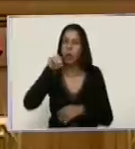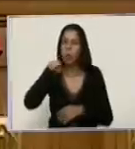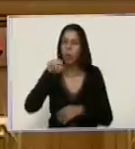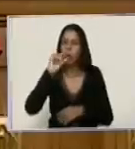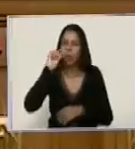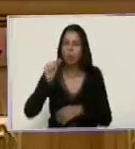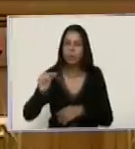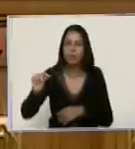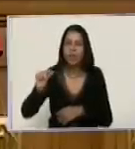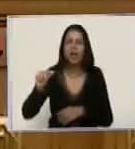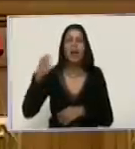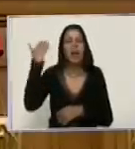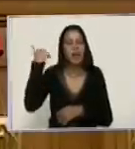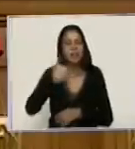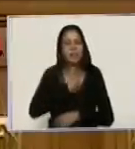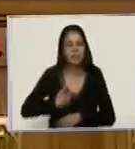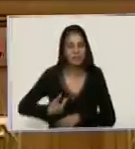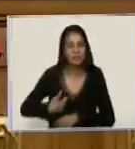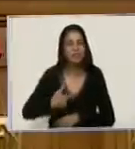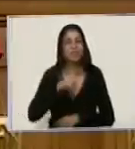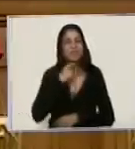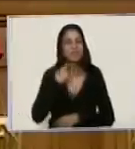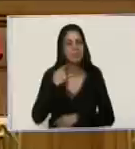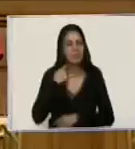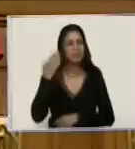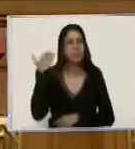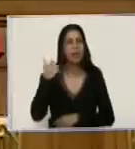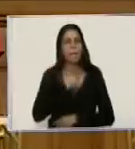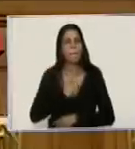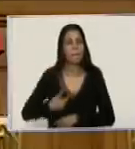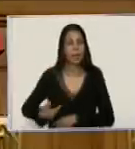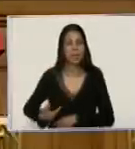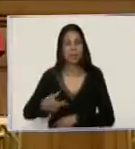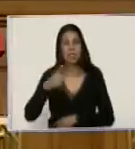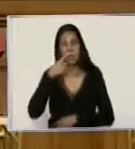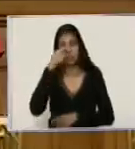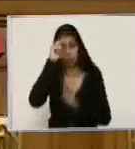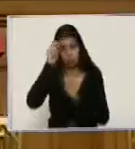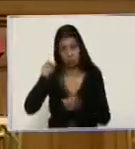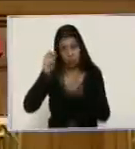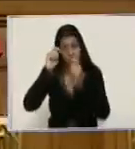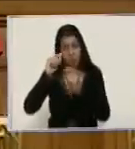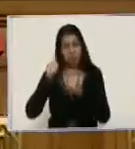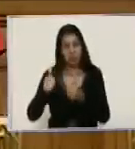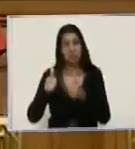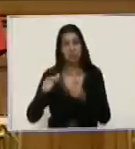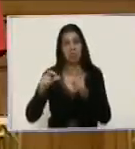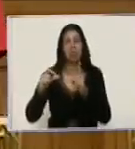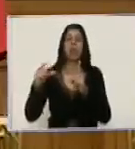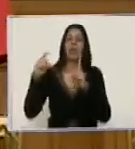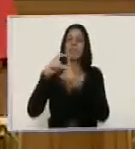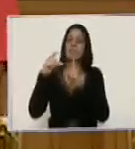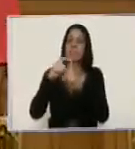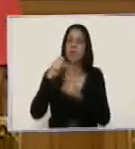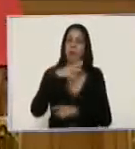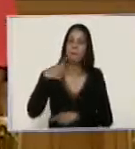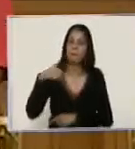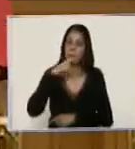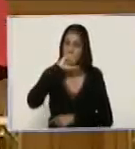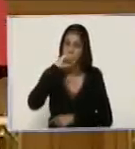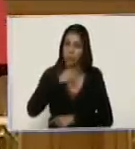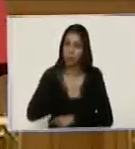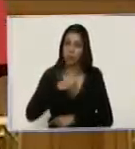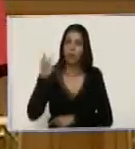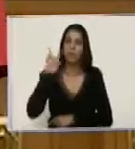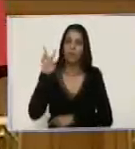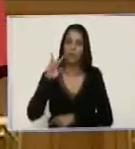Gallegos es un presidente de alta dignidad de cuando Acción Democrática era un partido nacionalista. Otra cosa es cuando